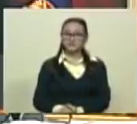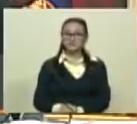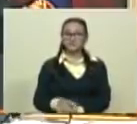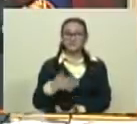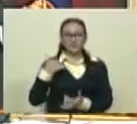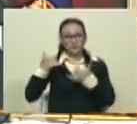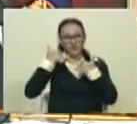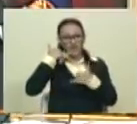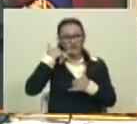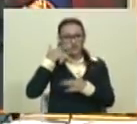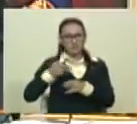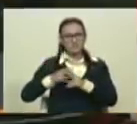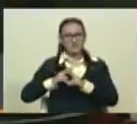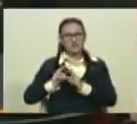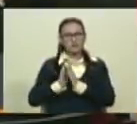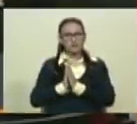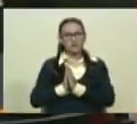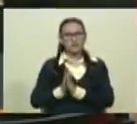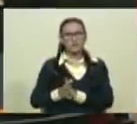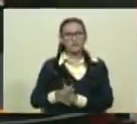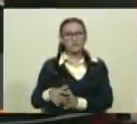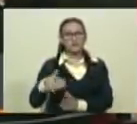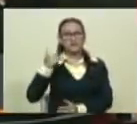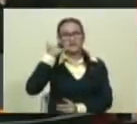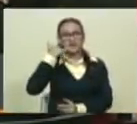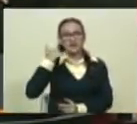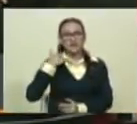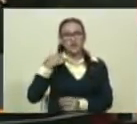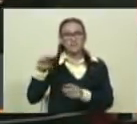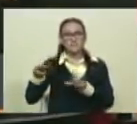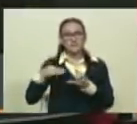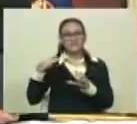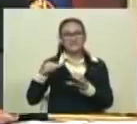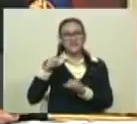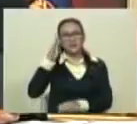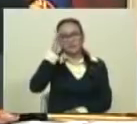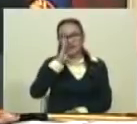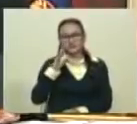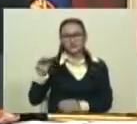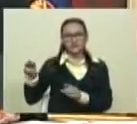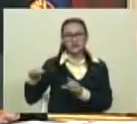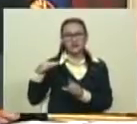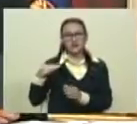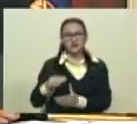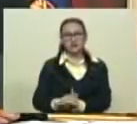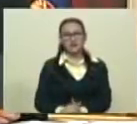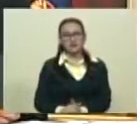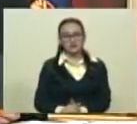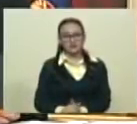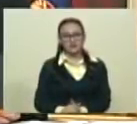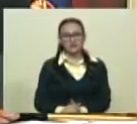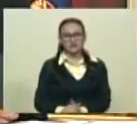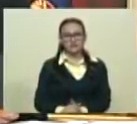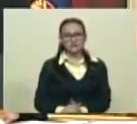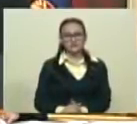prestan, por favor. En los teléfonos estaba recibiendo mensajes desde el Brasil. Desde el Brasil,